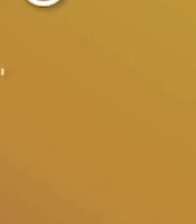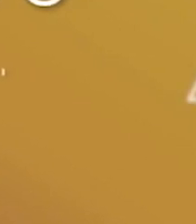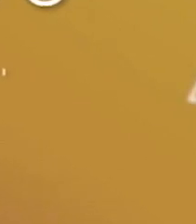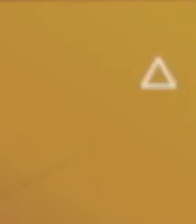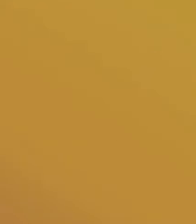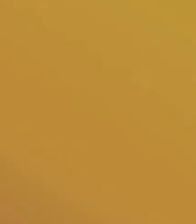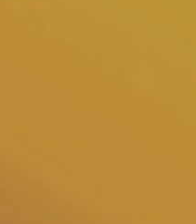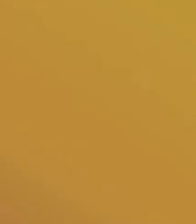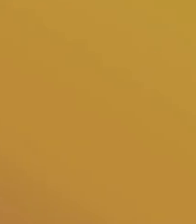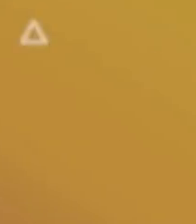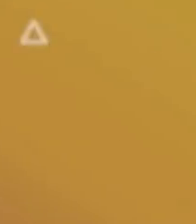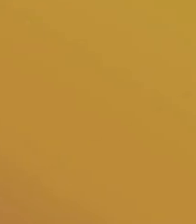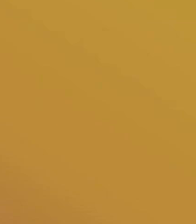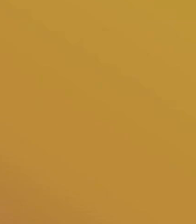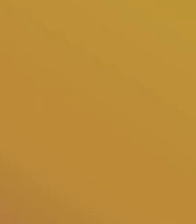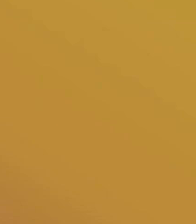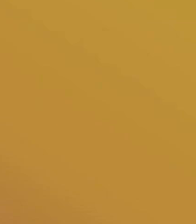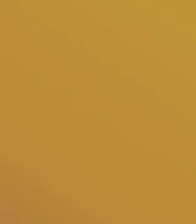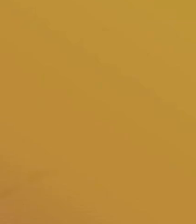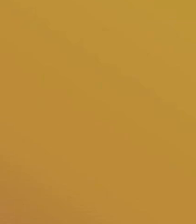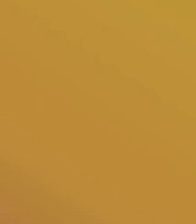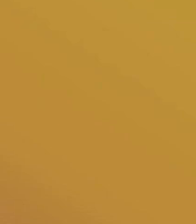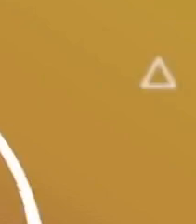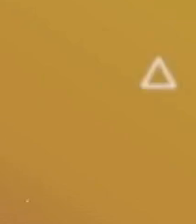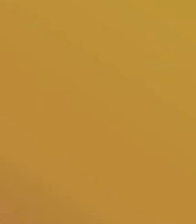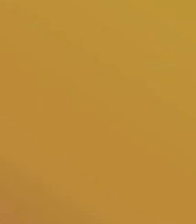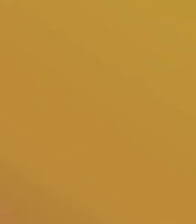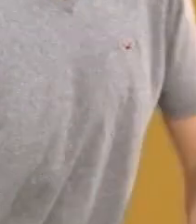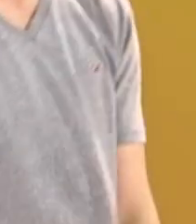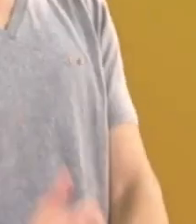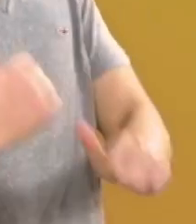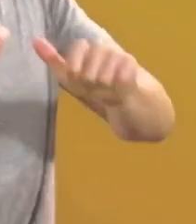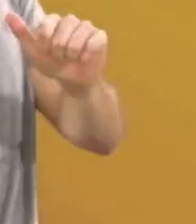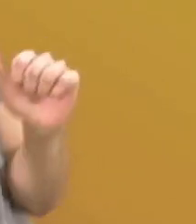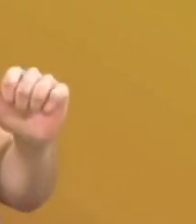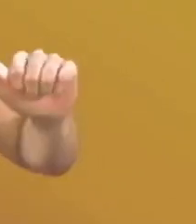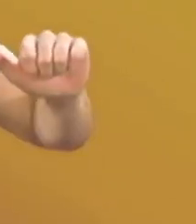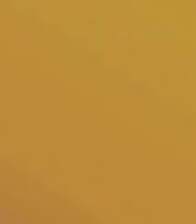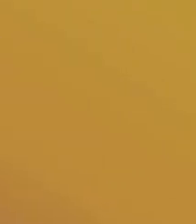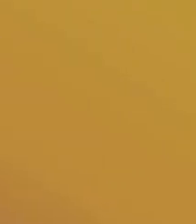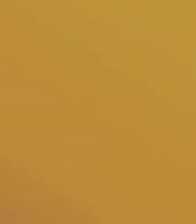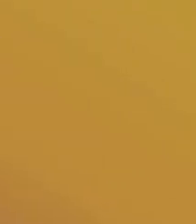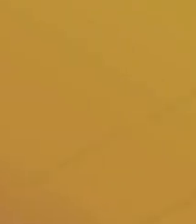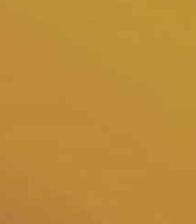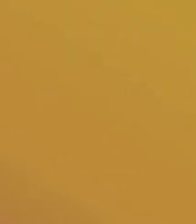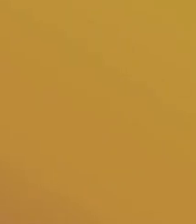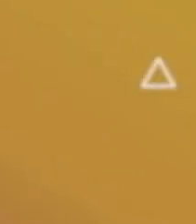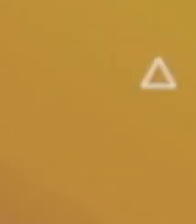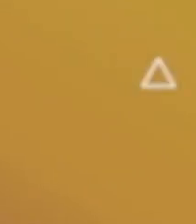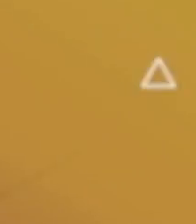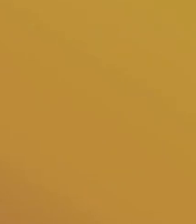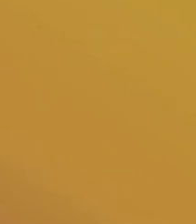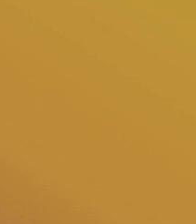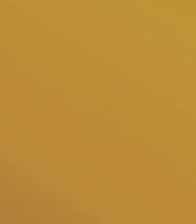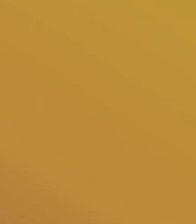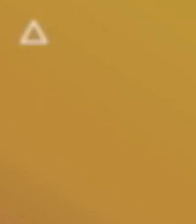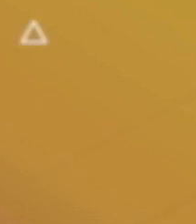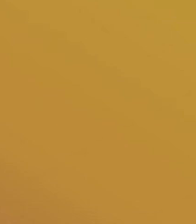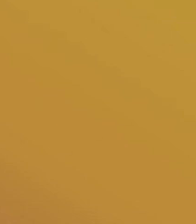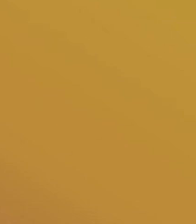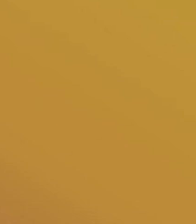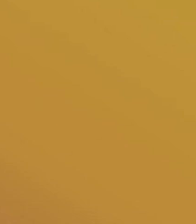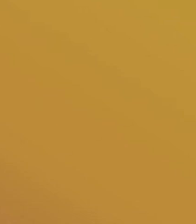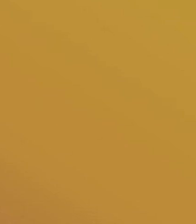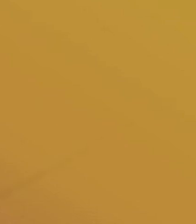alojamiento. Además, te presta hoy para que comiences a pagar al terminar los estudios. ¡Móvete! Solicita tu préstamo